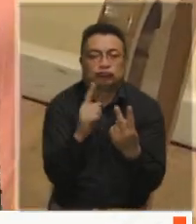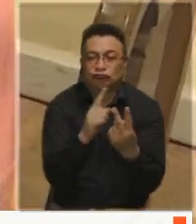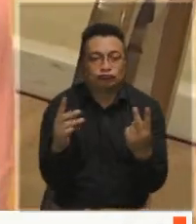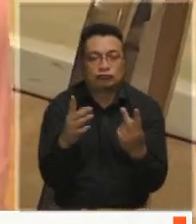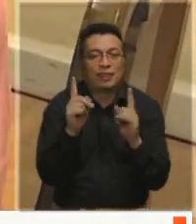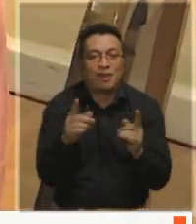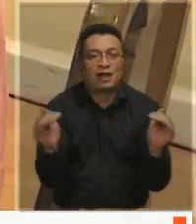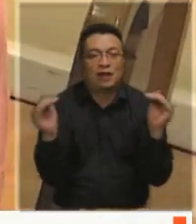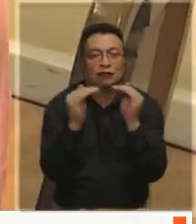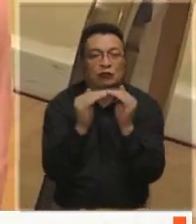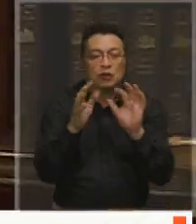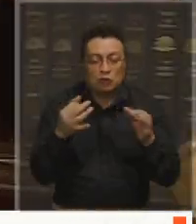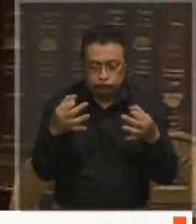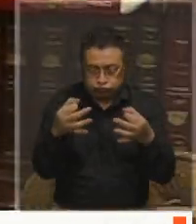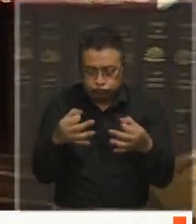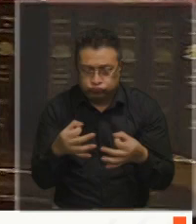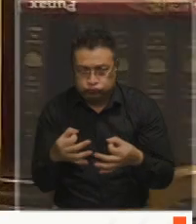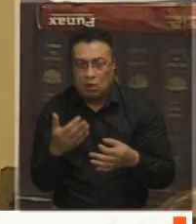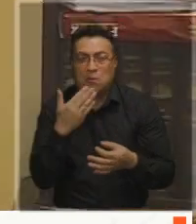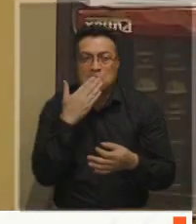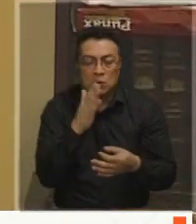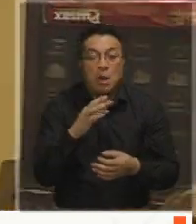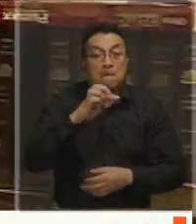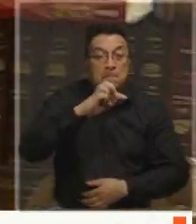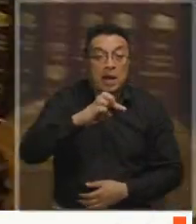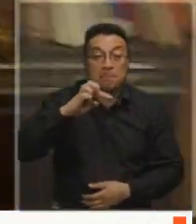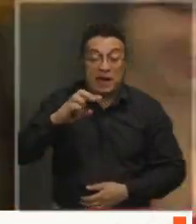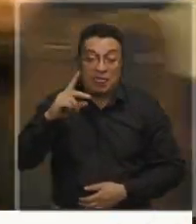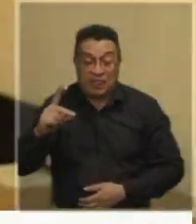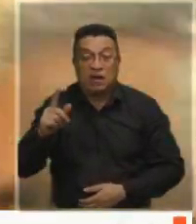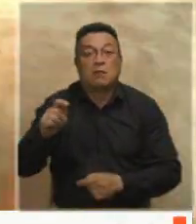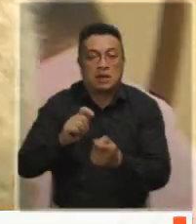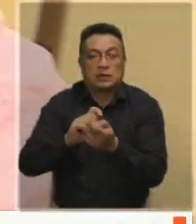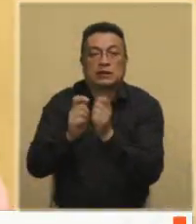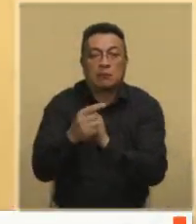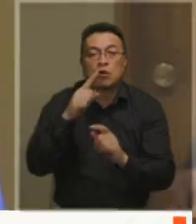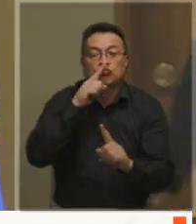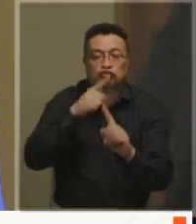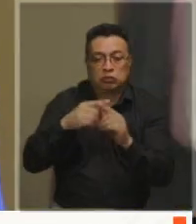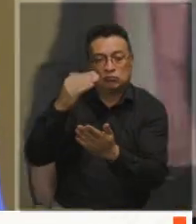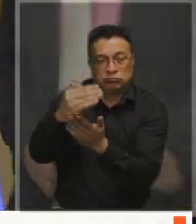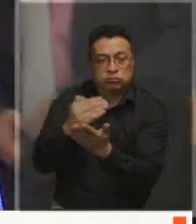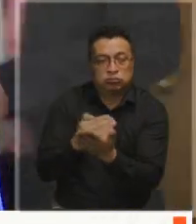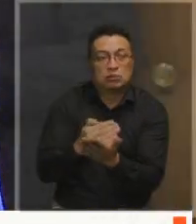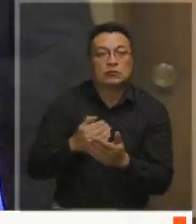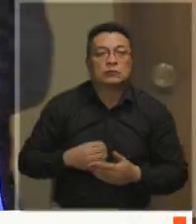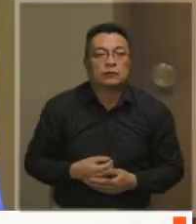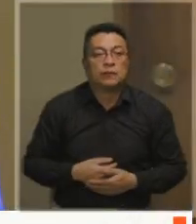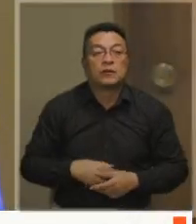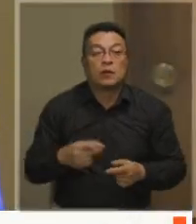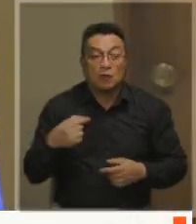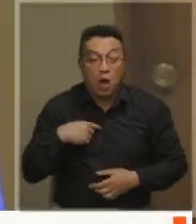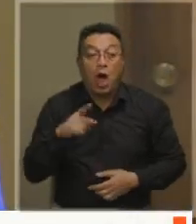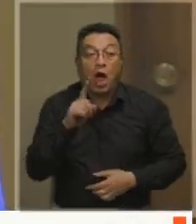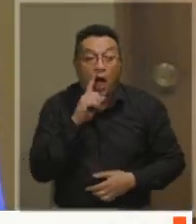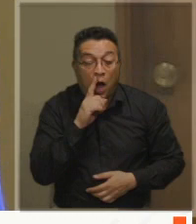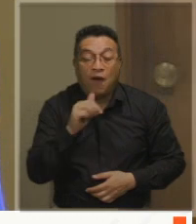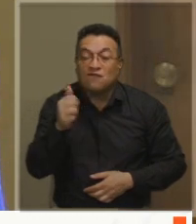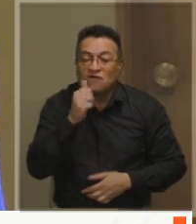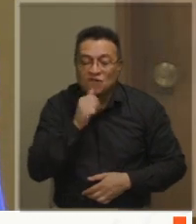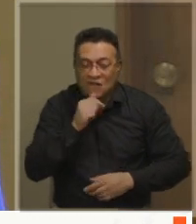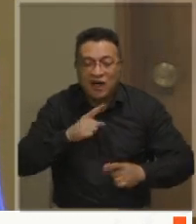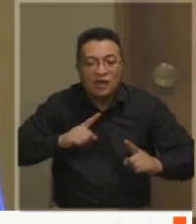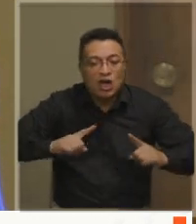barajar una serie de fórmulas se optó por que el ppv hicieron cambio de nominación yo creo que hubo una falta de